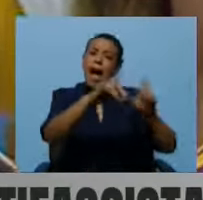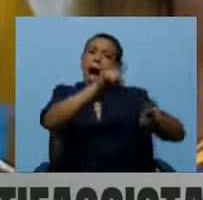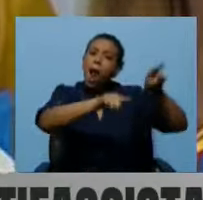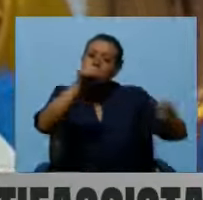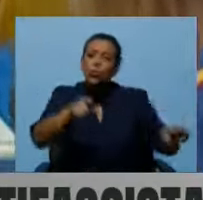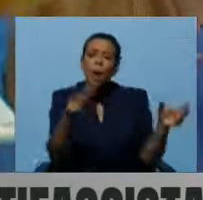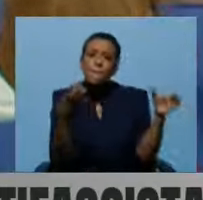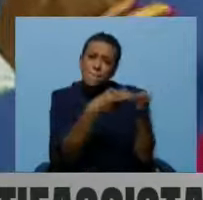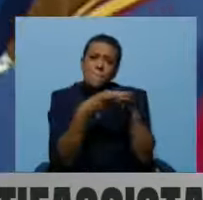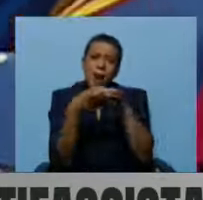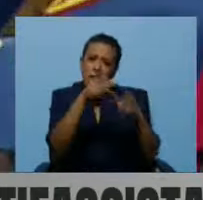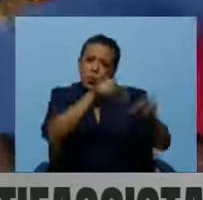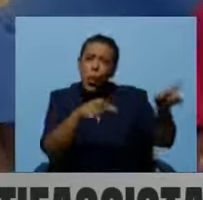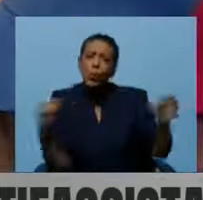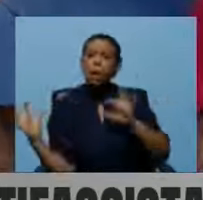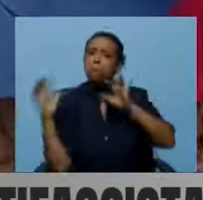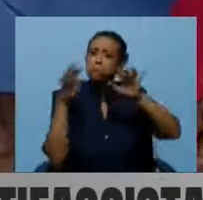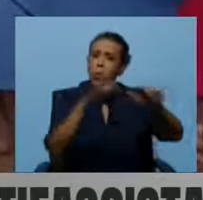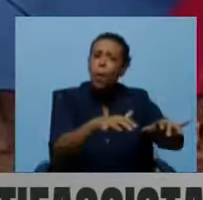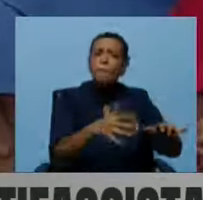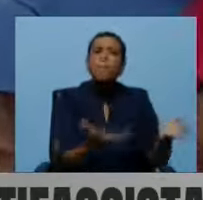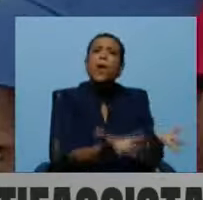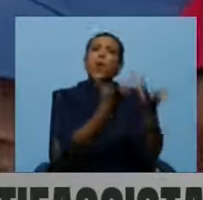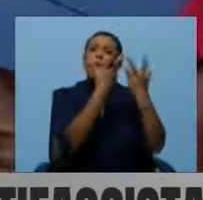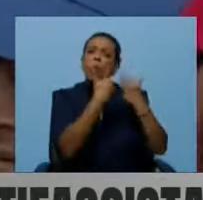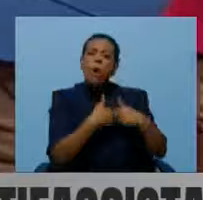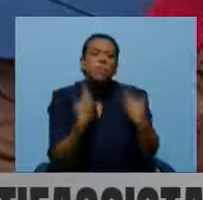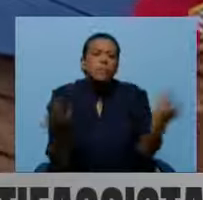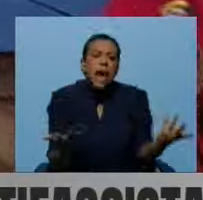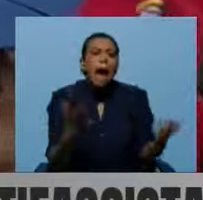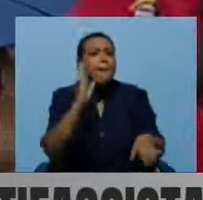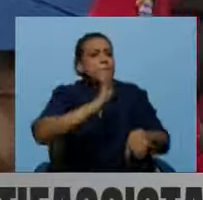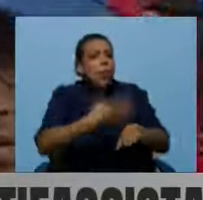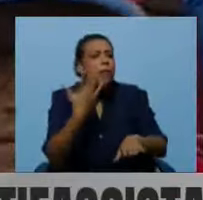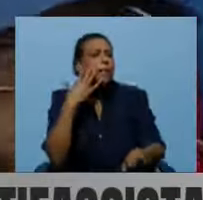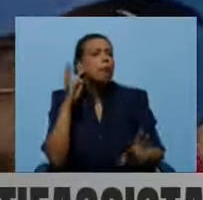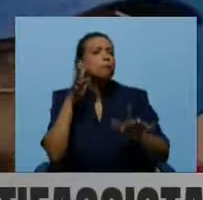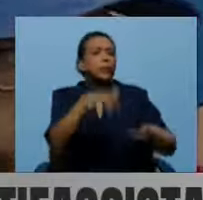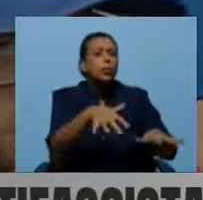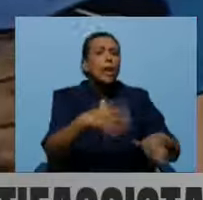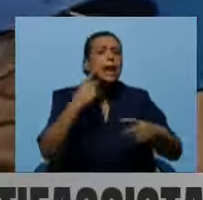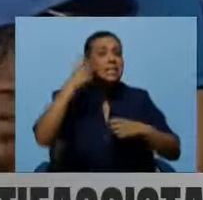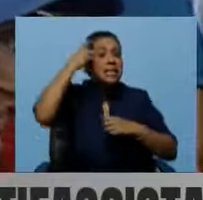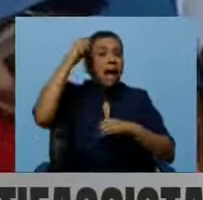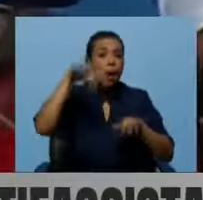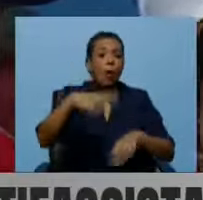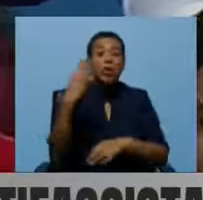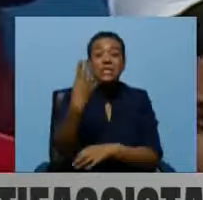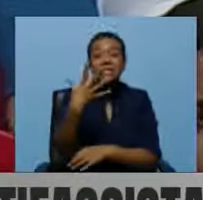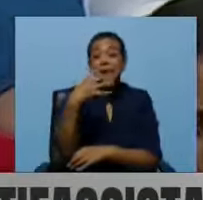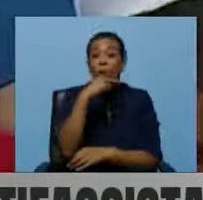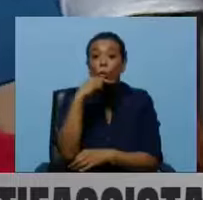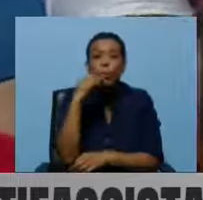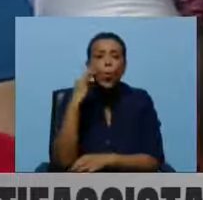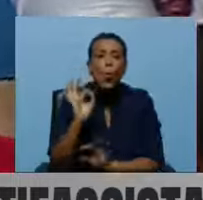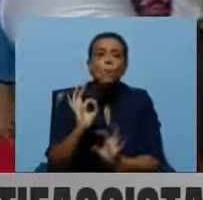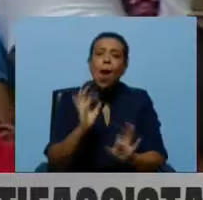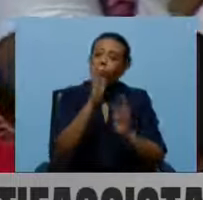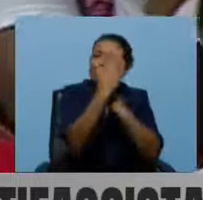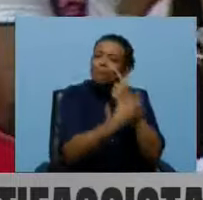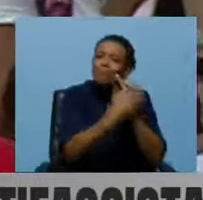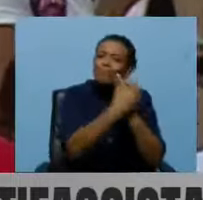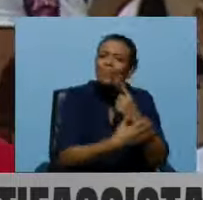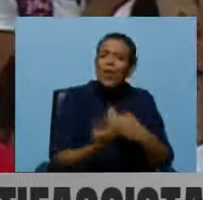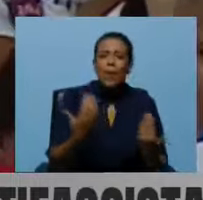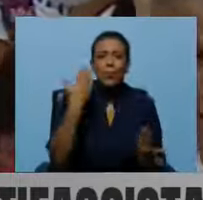las personas que acá se encuentran para que nos digan el motivo por el cual se marcha el día de hoy como pueblo venezolano en solidaridad del pueblo